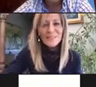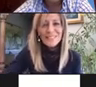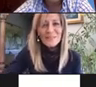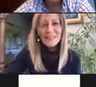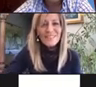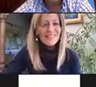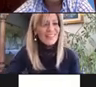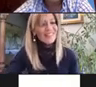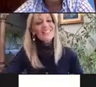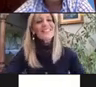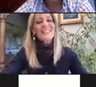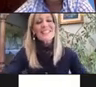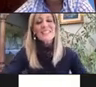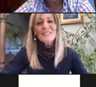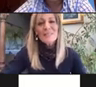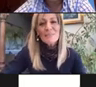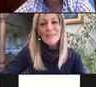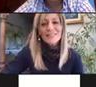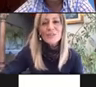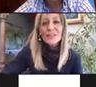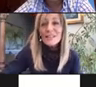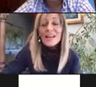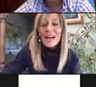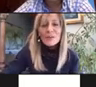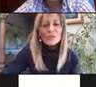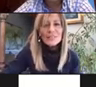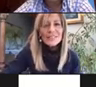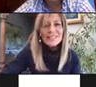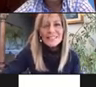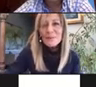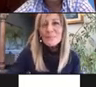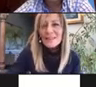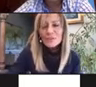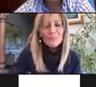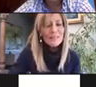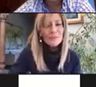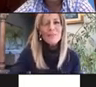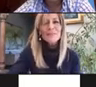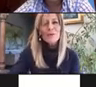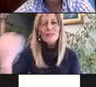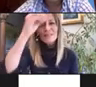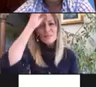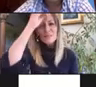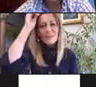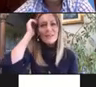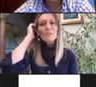maravilla que es este gran sistema de parques nacionales. Algunos de ustedes quisieran saber más, los invitamos que además ahora que tenemos más